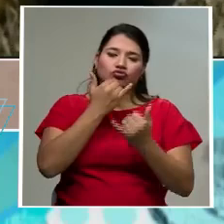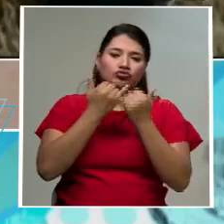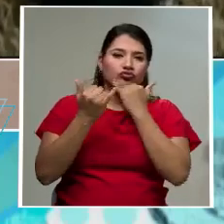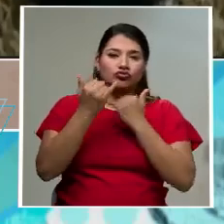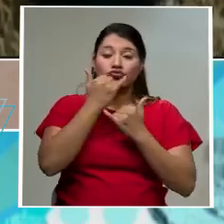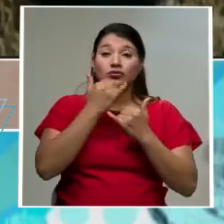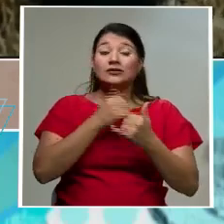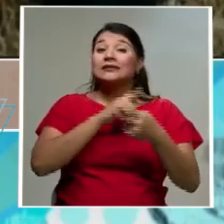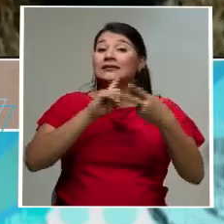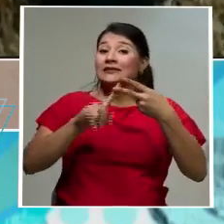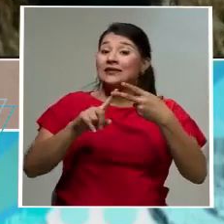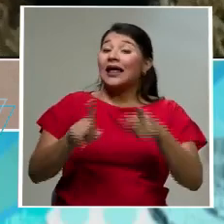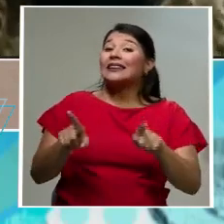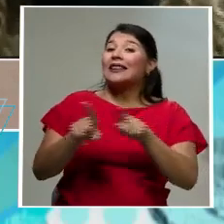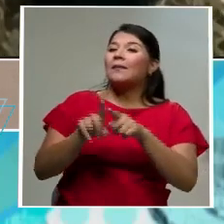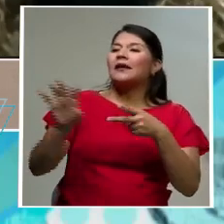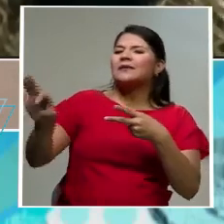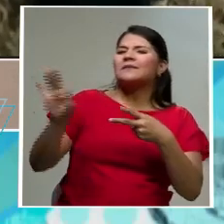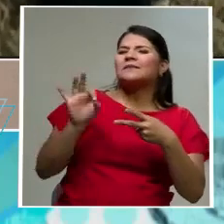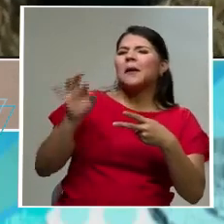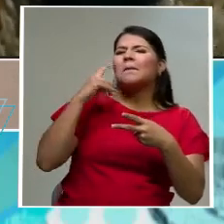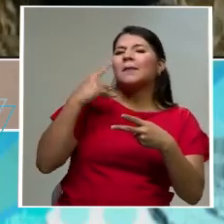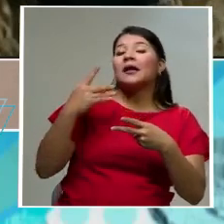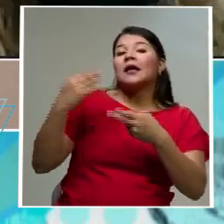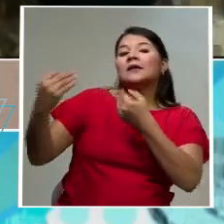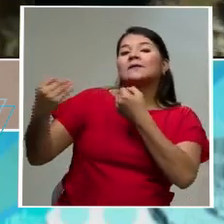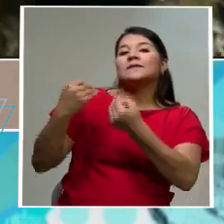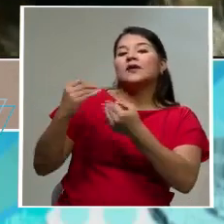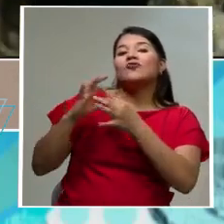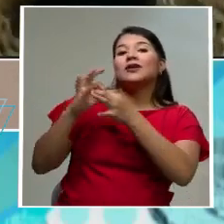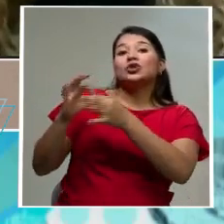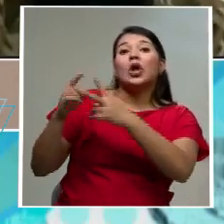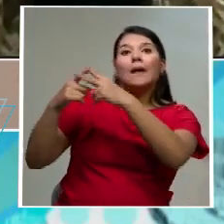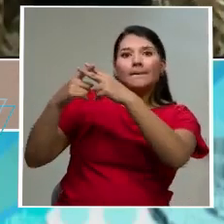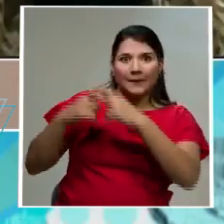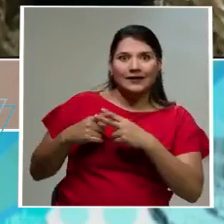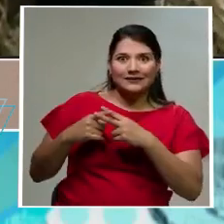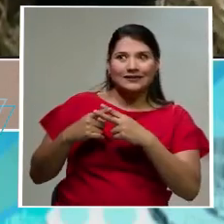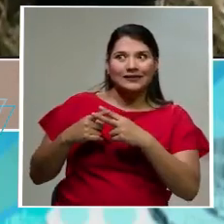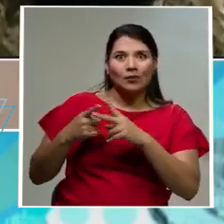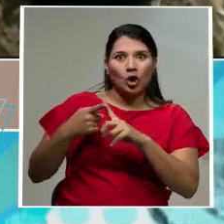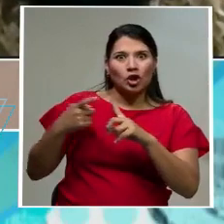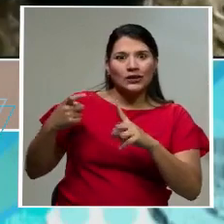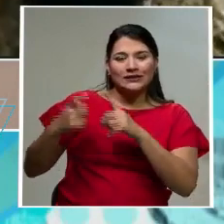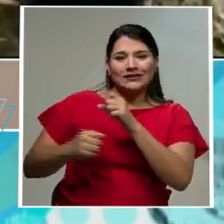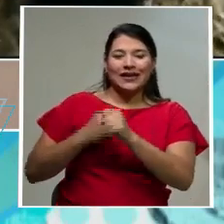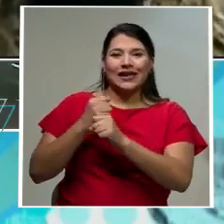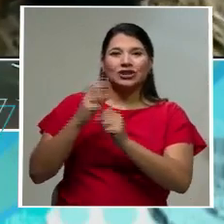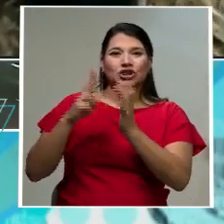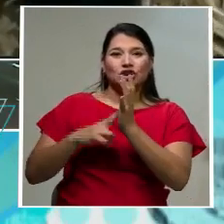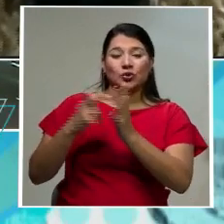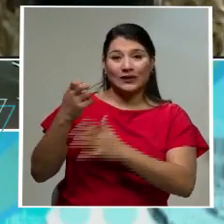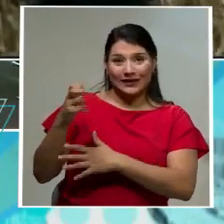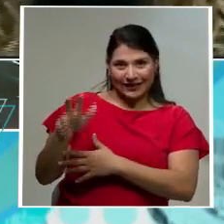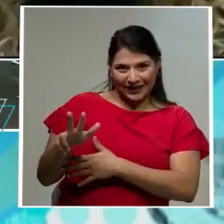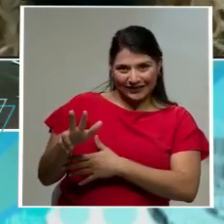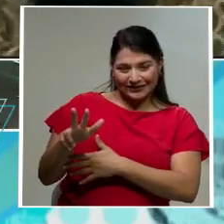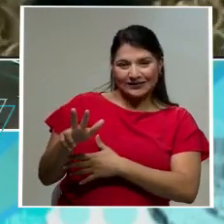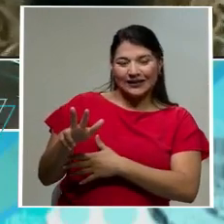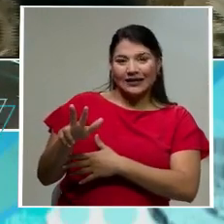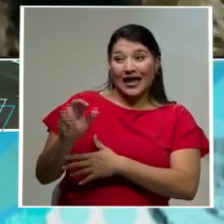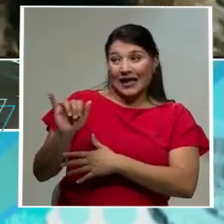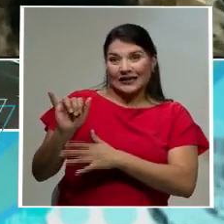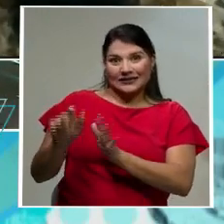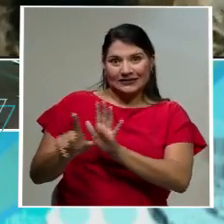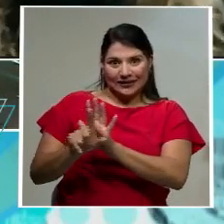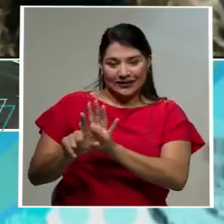audiencia para que nos hablara específicamente del fideicomiso, ¿verdad? Que es era la ley que se había creado